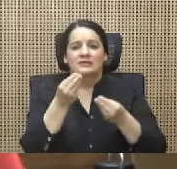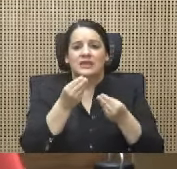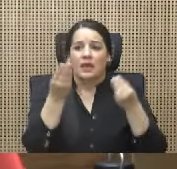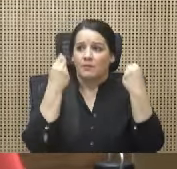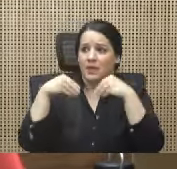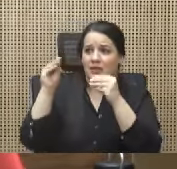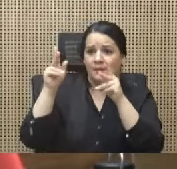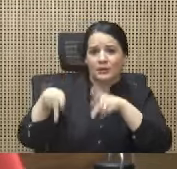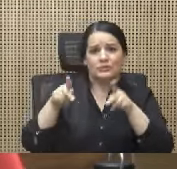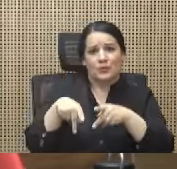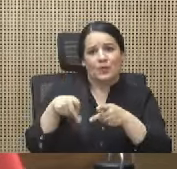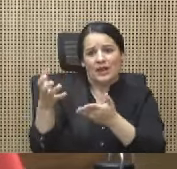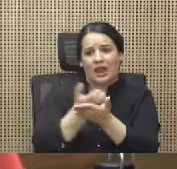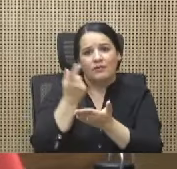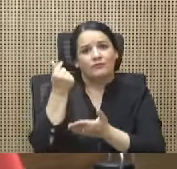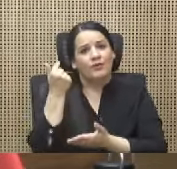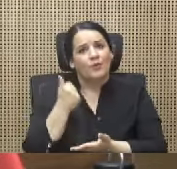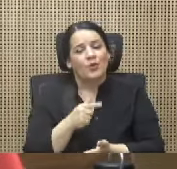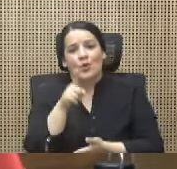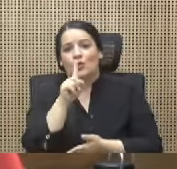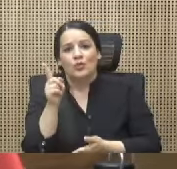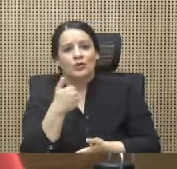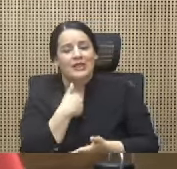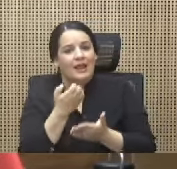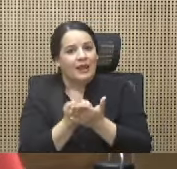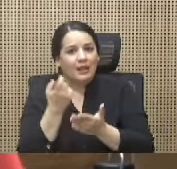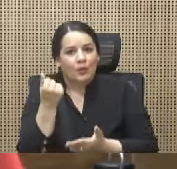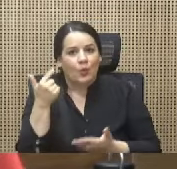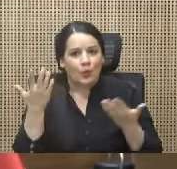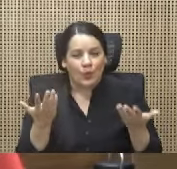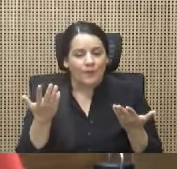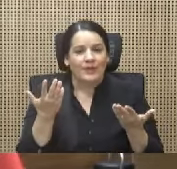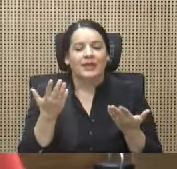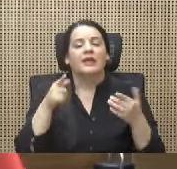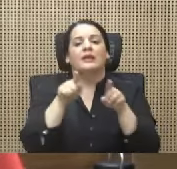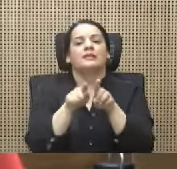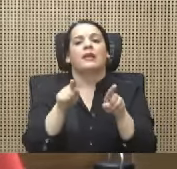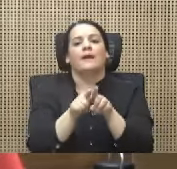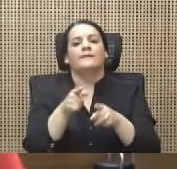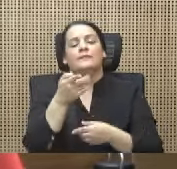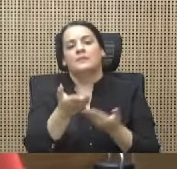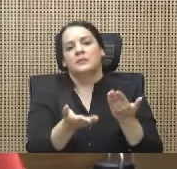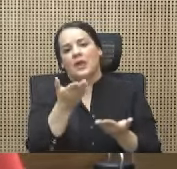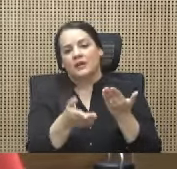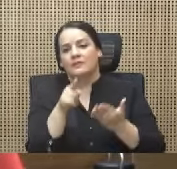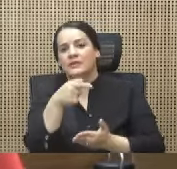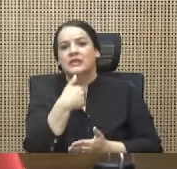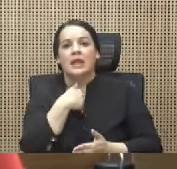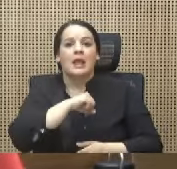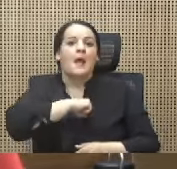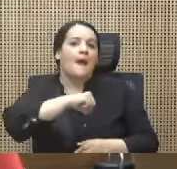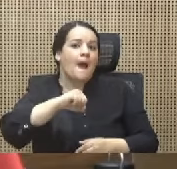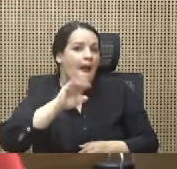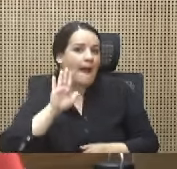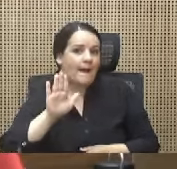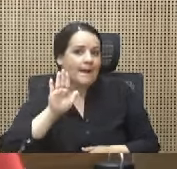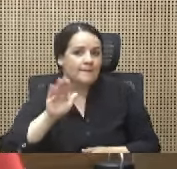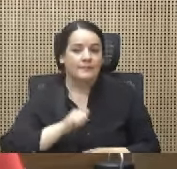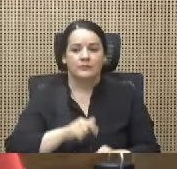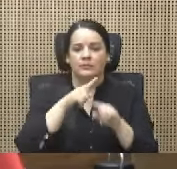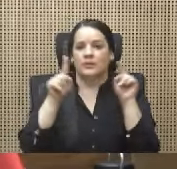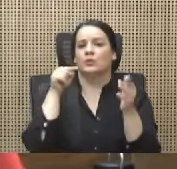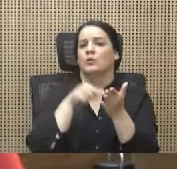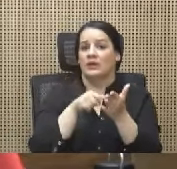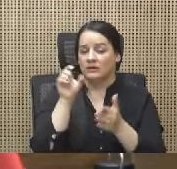Son personas que no están siendo remuneradas económicamente, que estaban probablemente bajo amenazas. Esto también